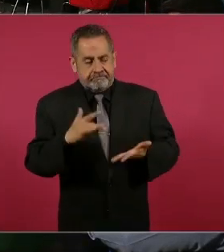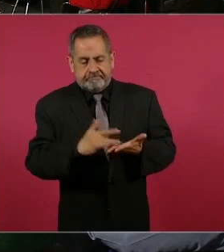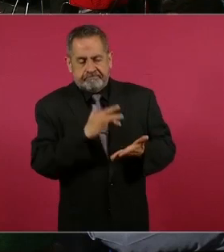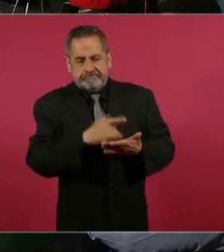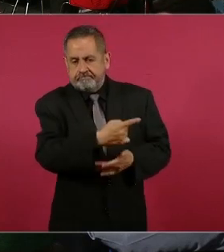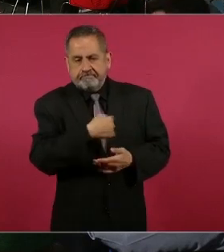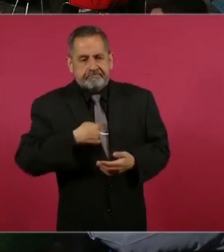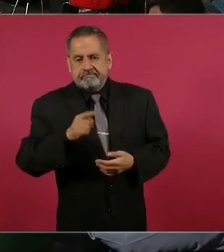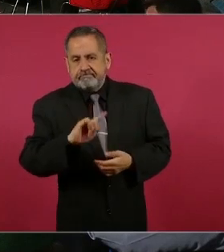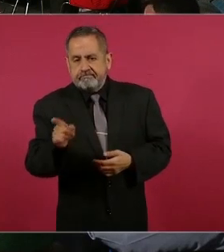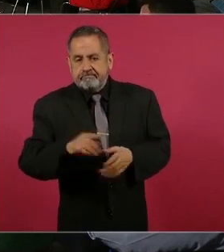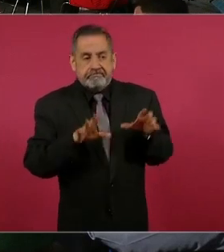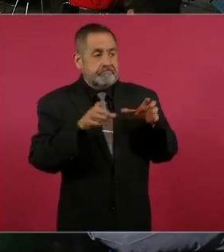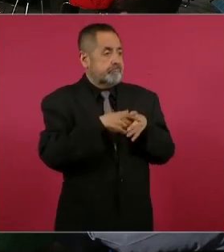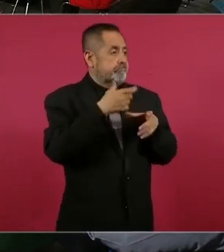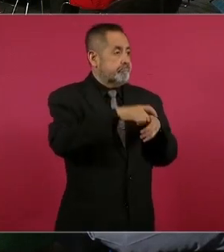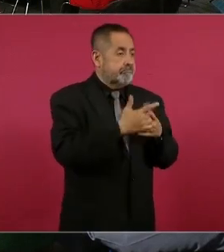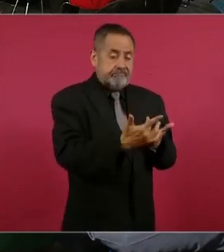no nos apoyó la oligarquía,